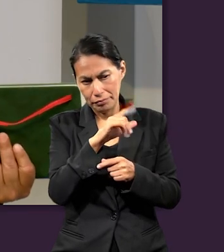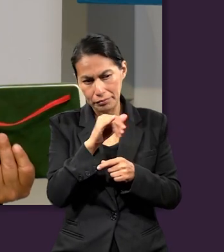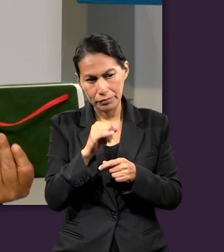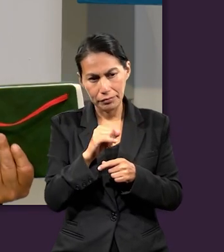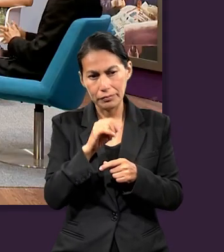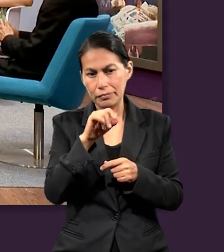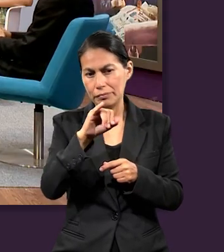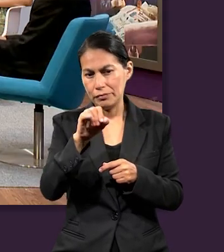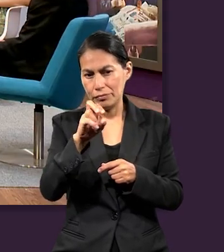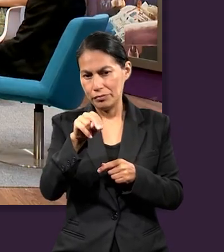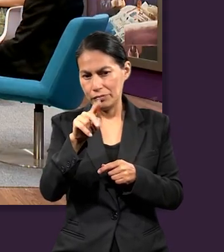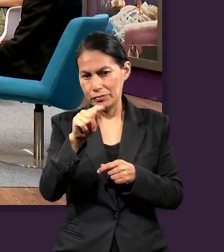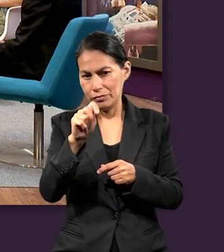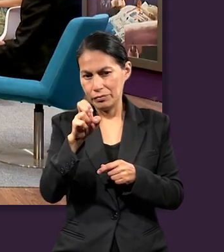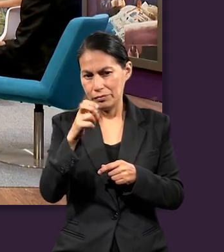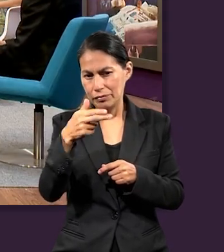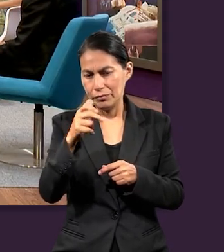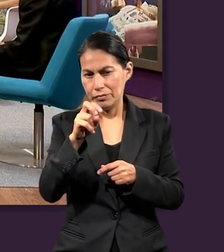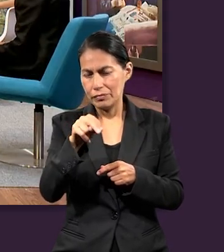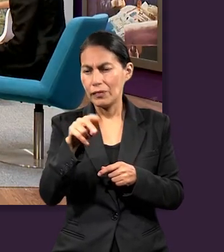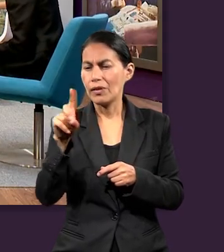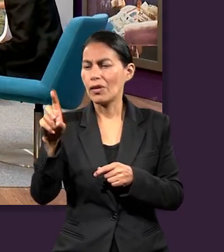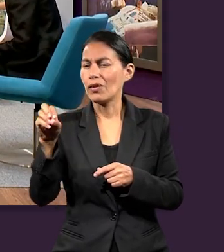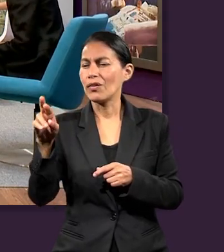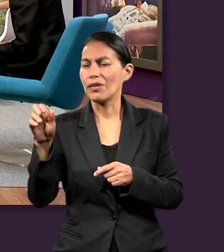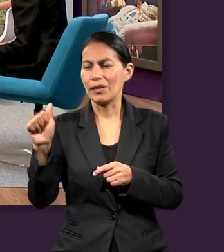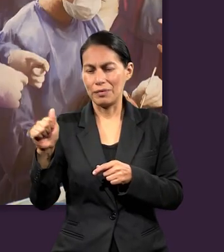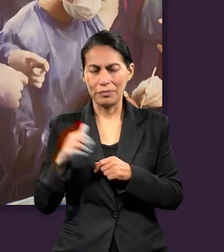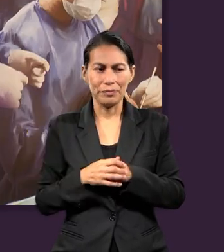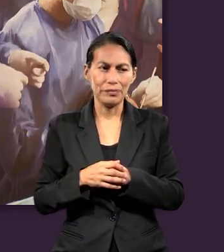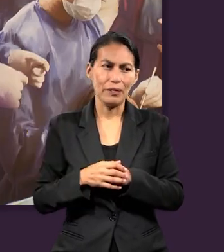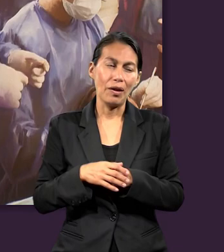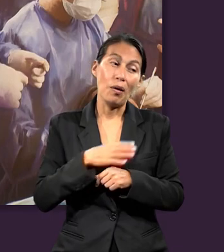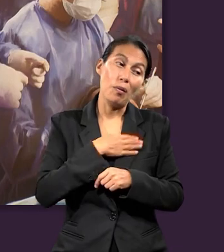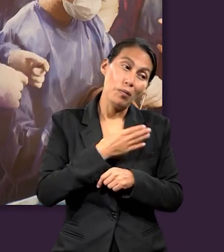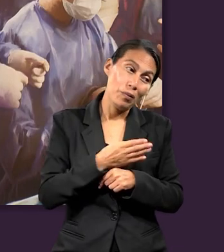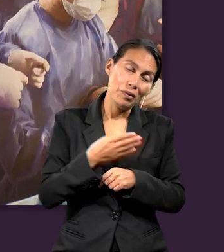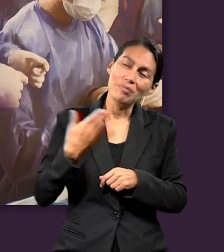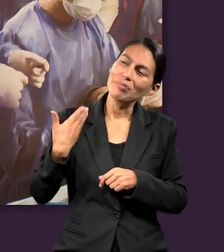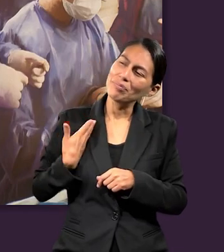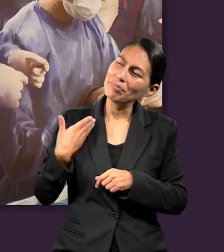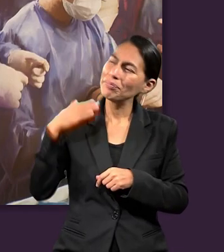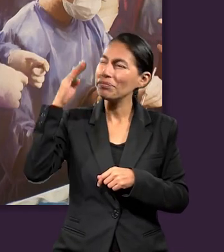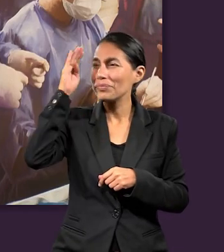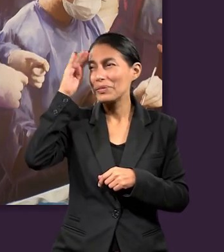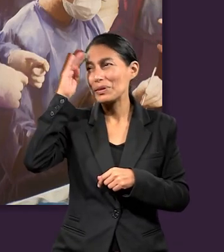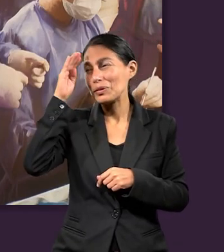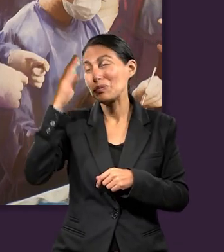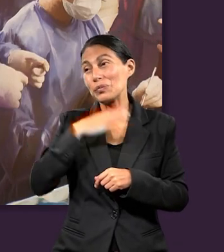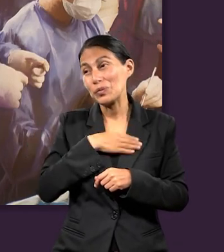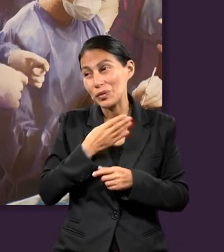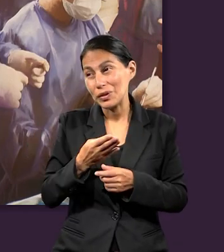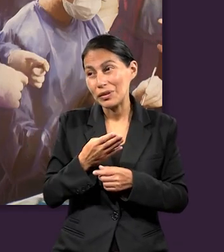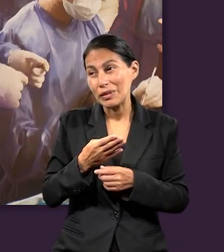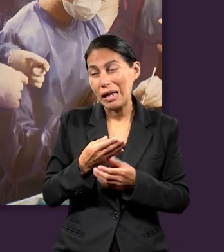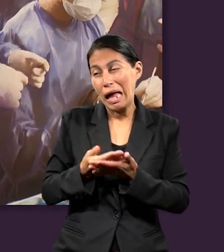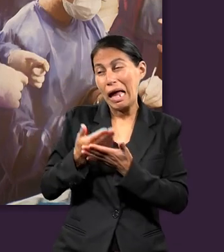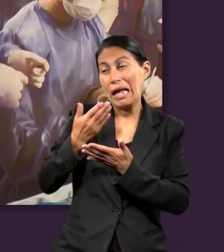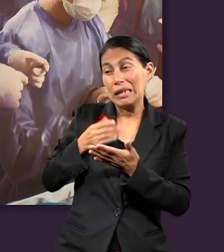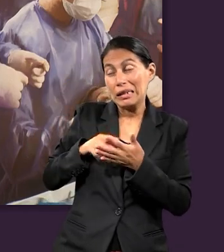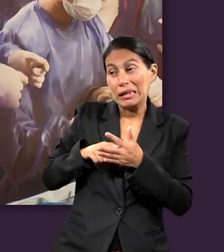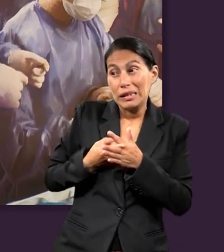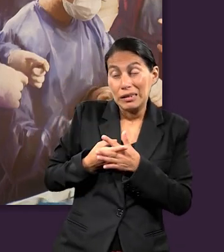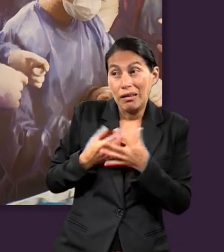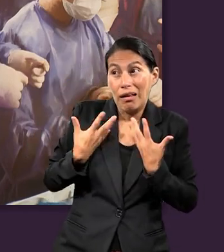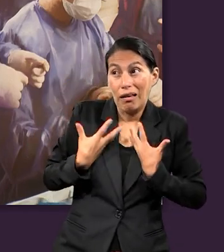contigo Leslie Jonathan y Dora Bueno yo creo que lo bonito de esta elección Aunque al inicio a mí